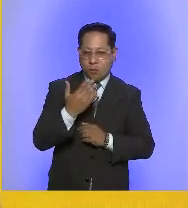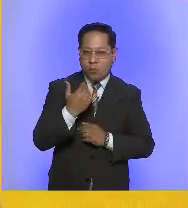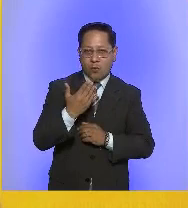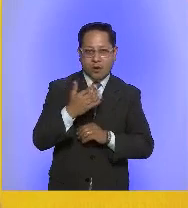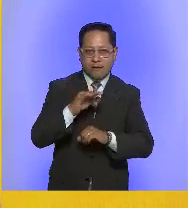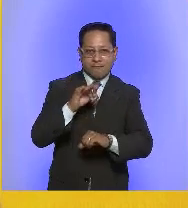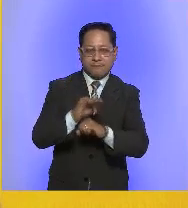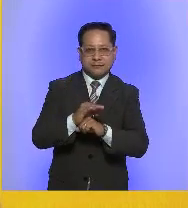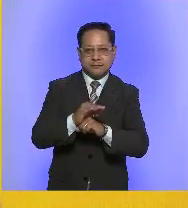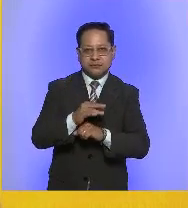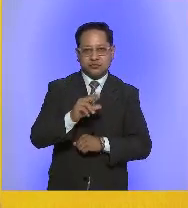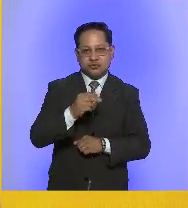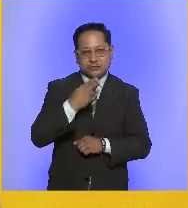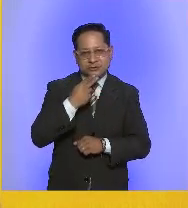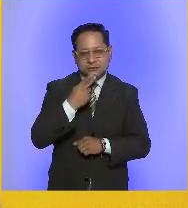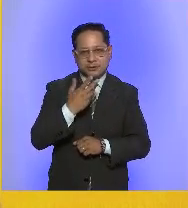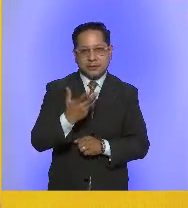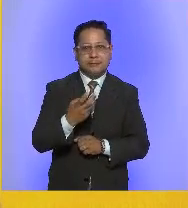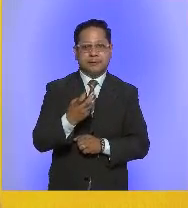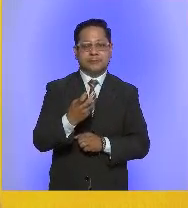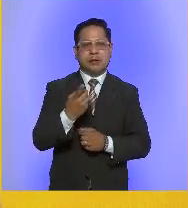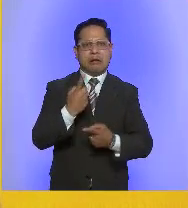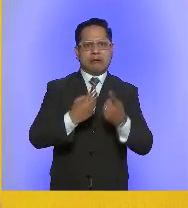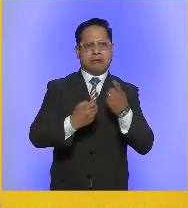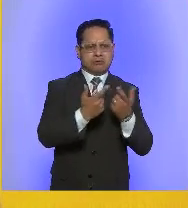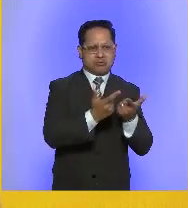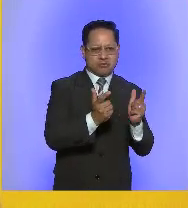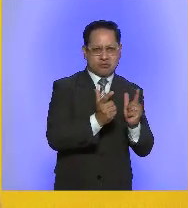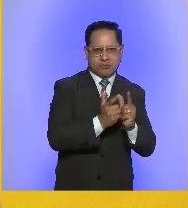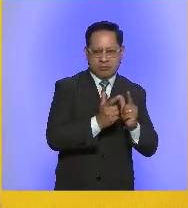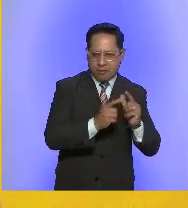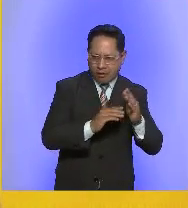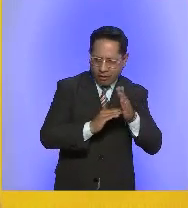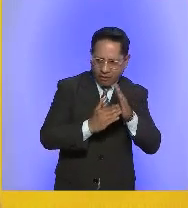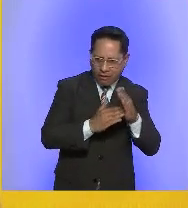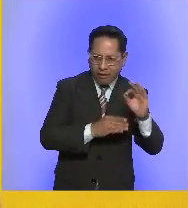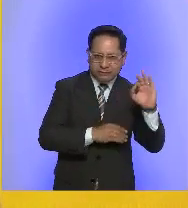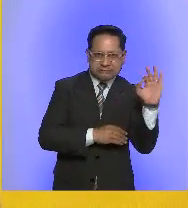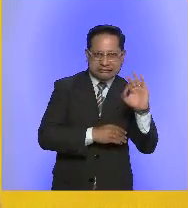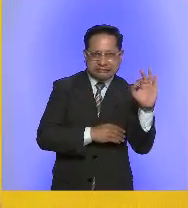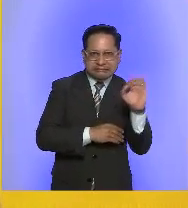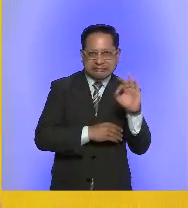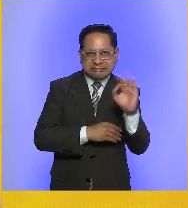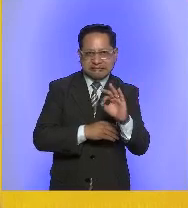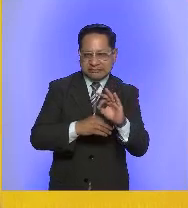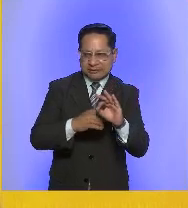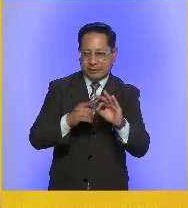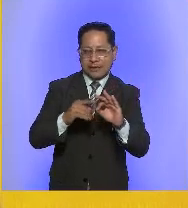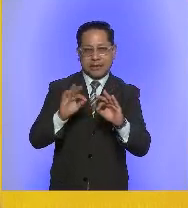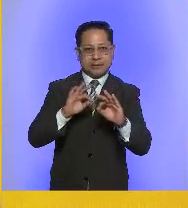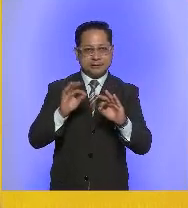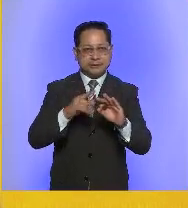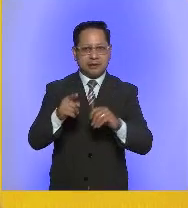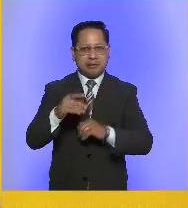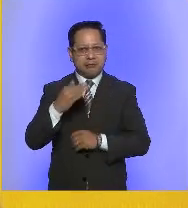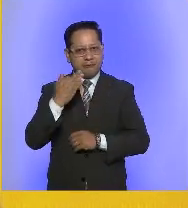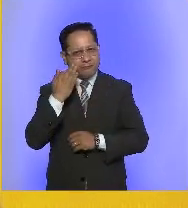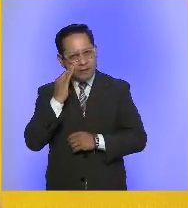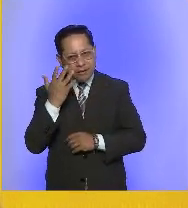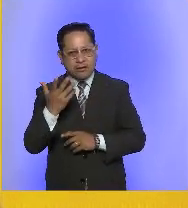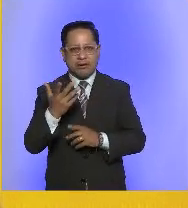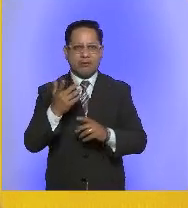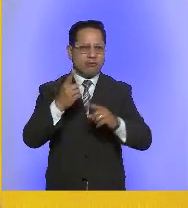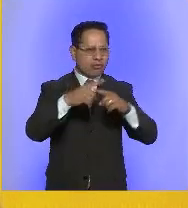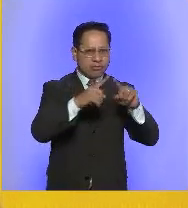grupos que pudieran estar manipulando contenidos. Muchas de las cuentas o espacios están sustentados en el anonimato.